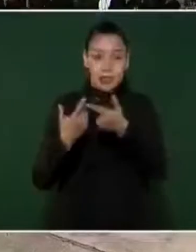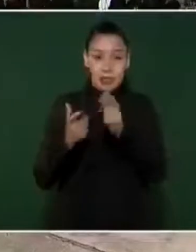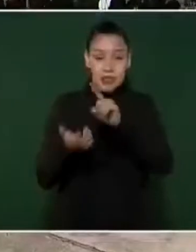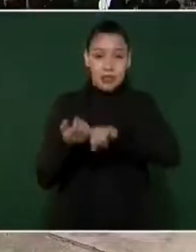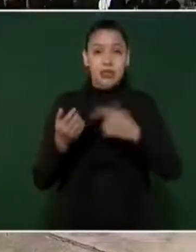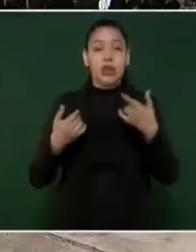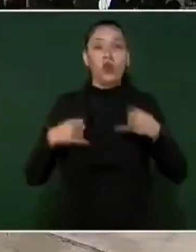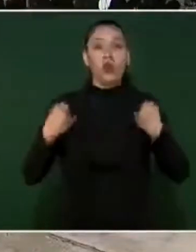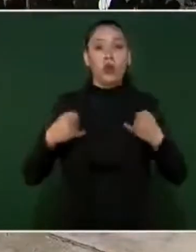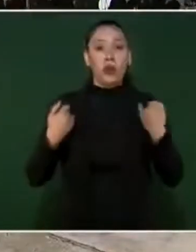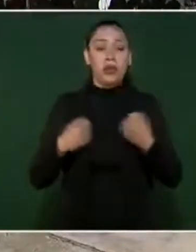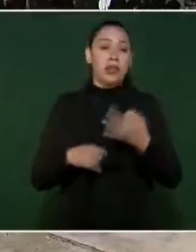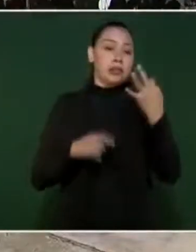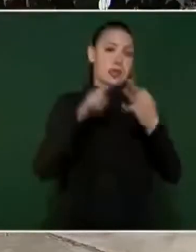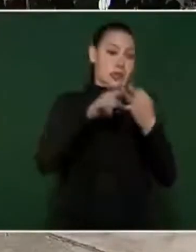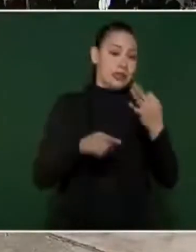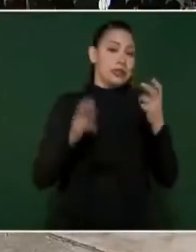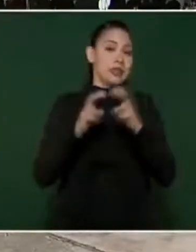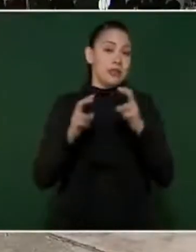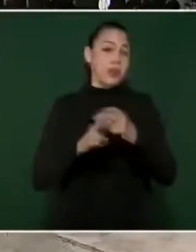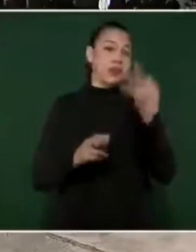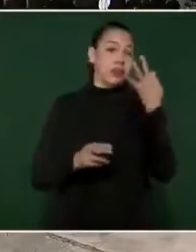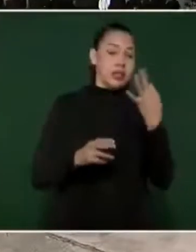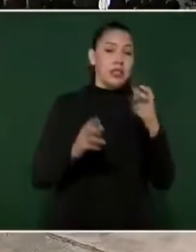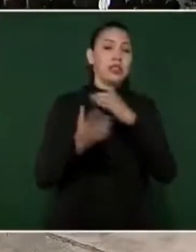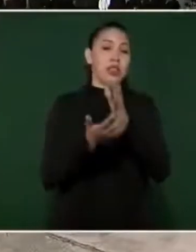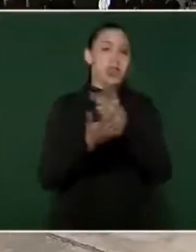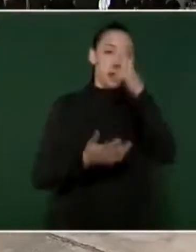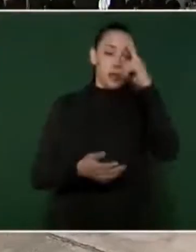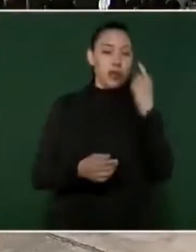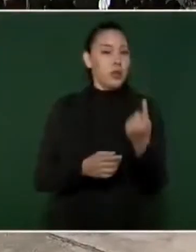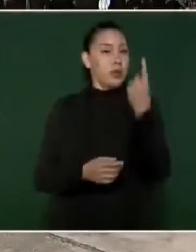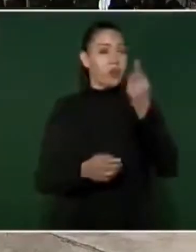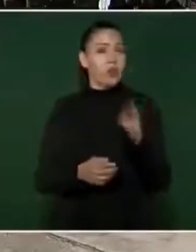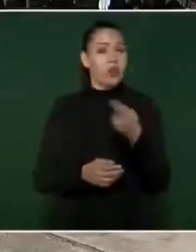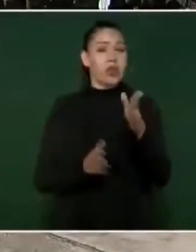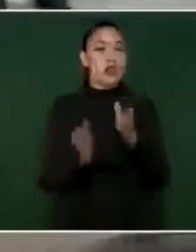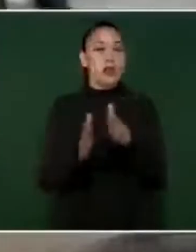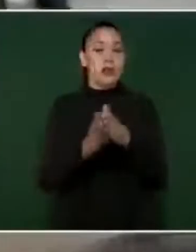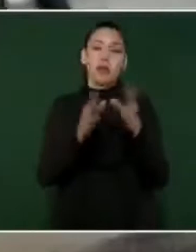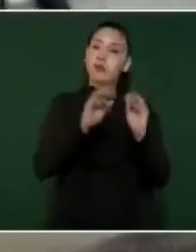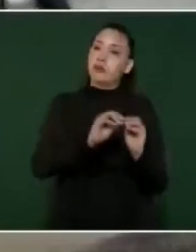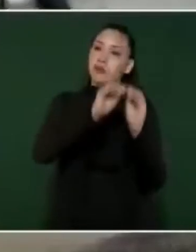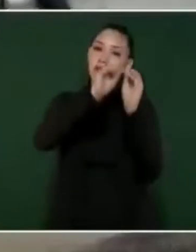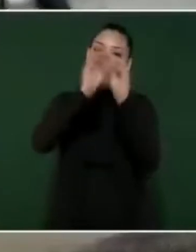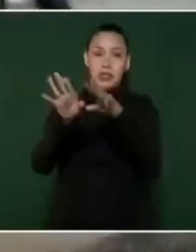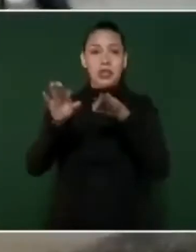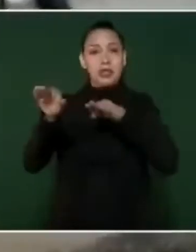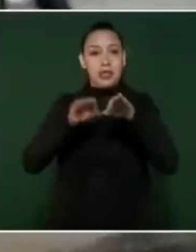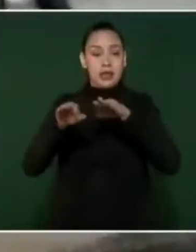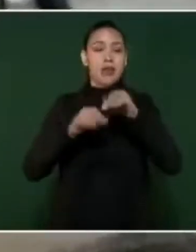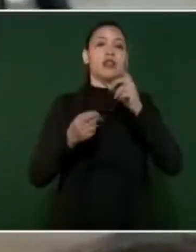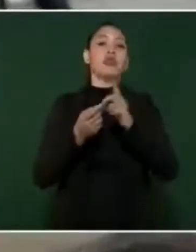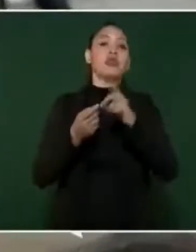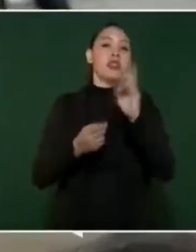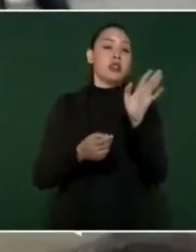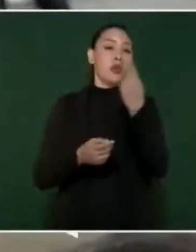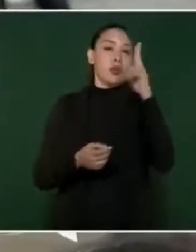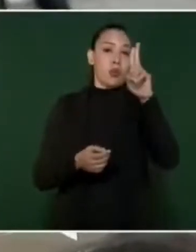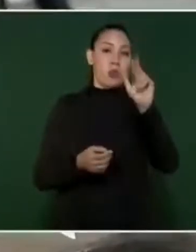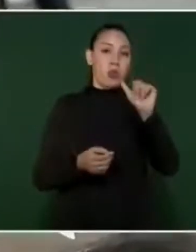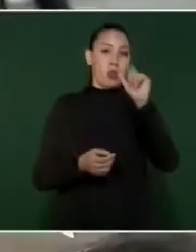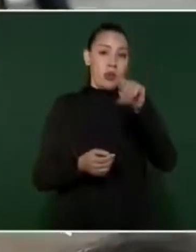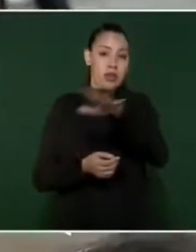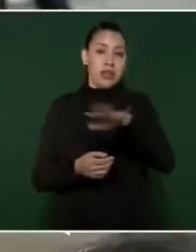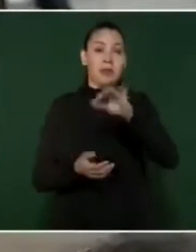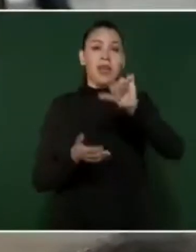de Victoria y 1 de Río Bravo fueron a trabajar allá, a una empresa de la Universidad Autónoma de Tamaulipas, al Centro de Lenguas. No han aparecido,